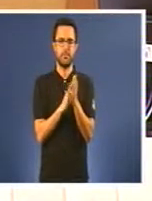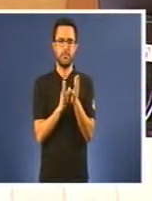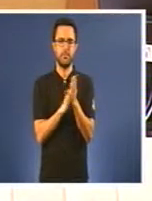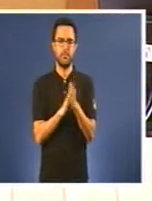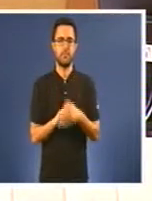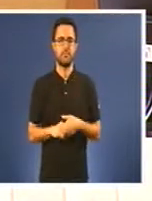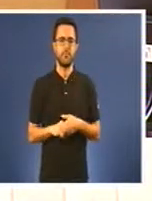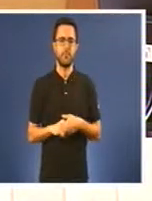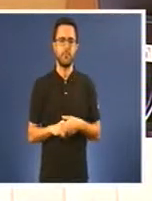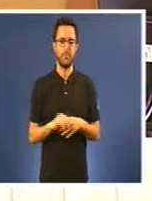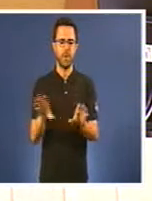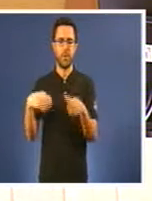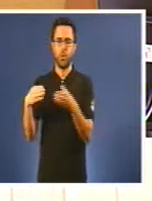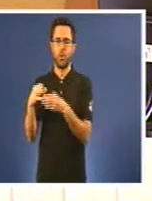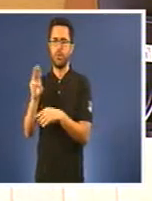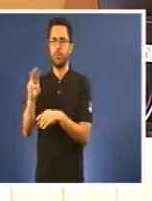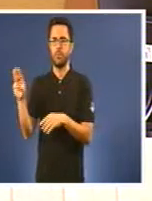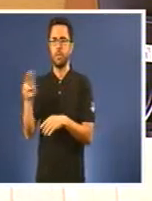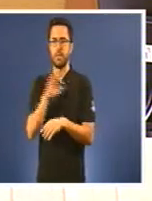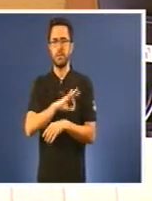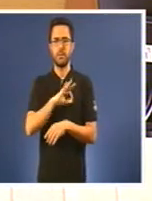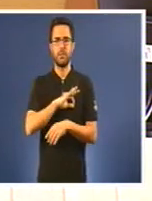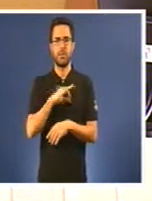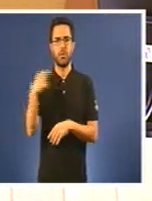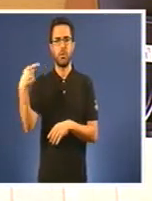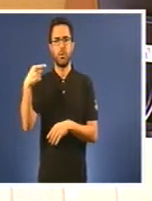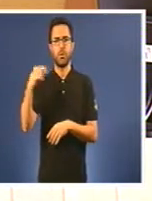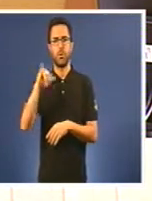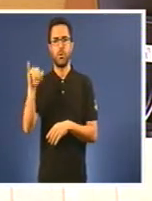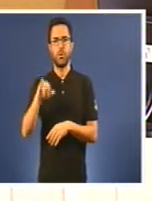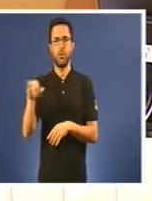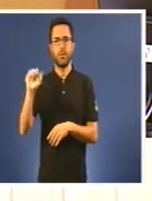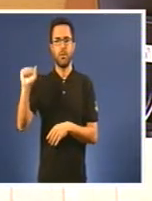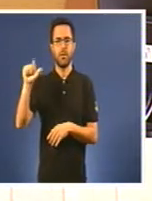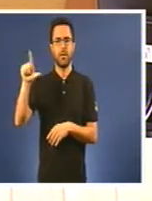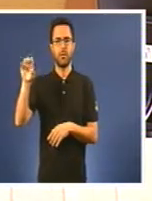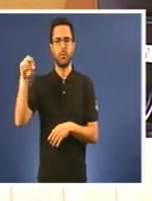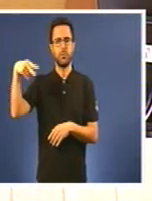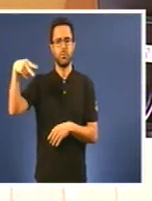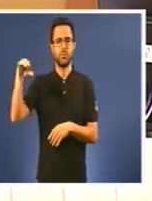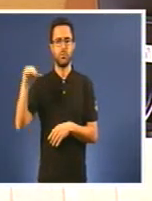Grupo Parlamentario Popular, señor Gómez Alonso. Denlle voz ao escano do señor Gómez Alonso, por favor.